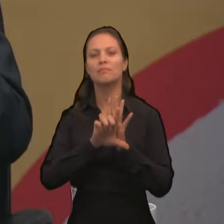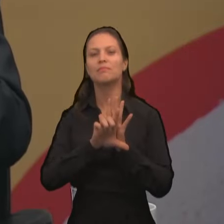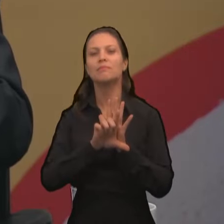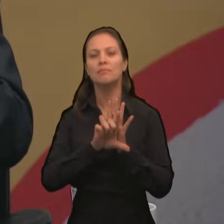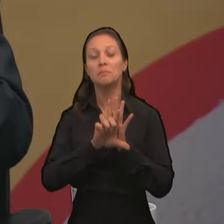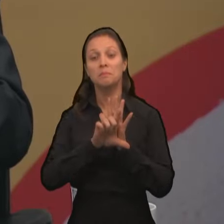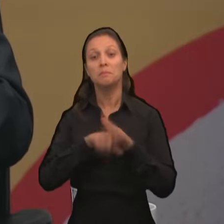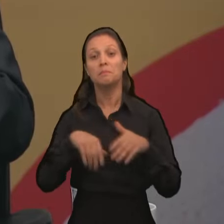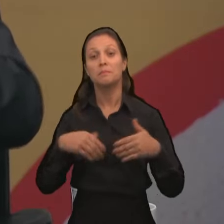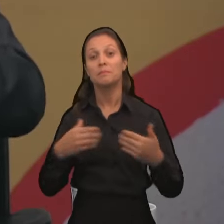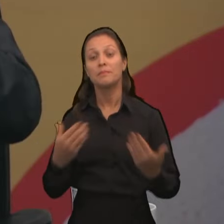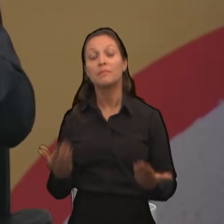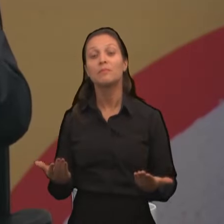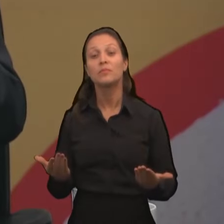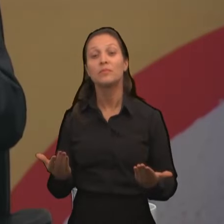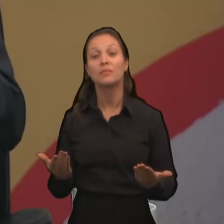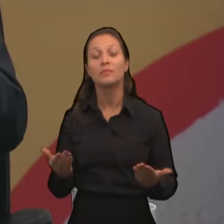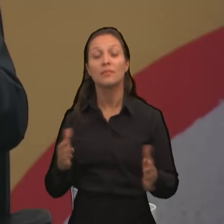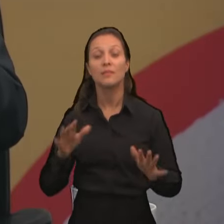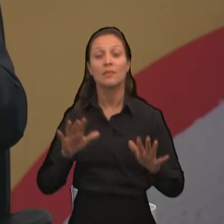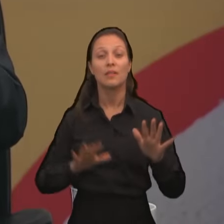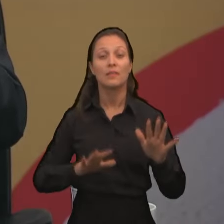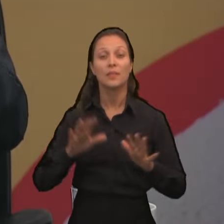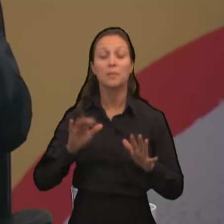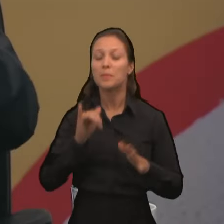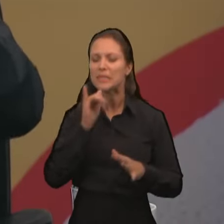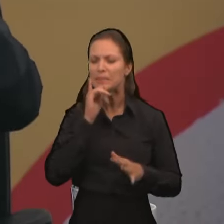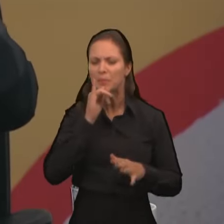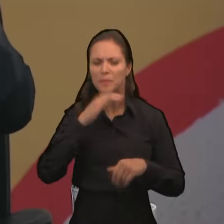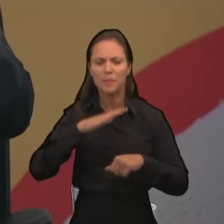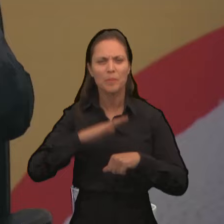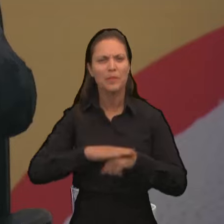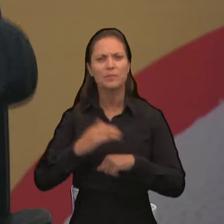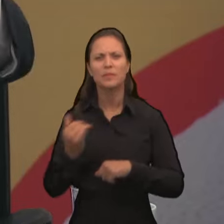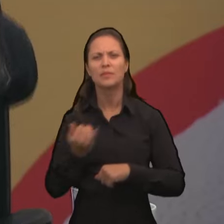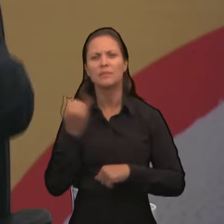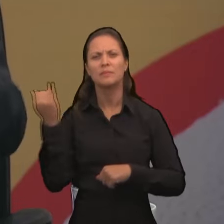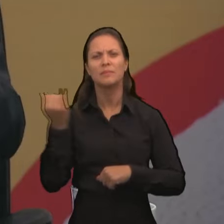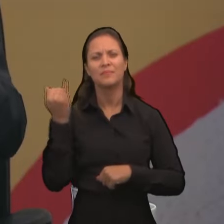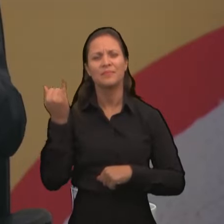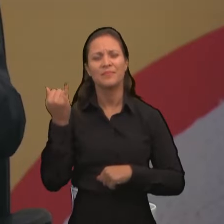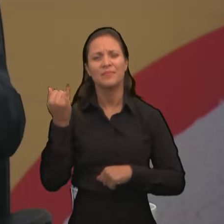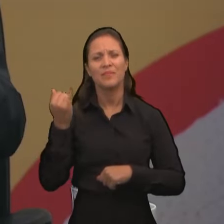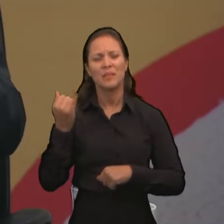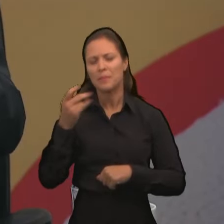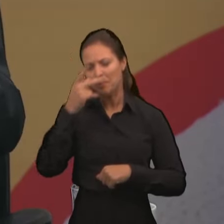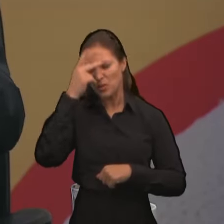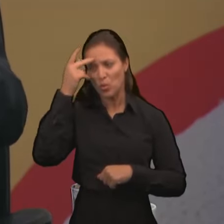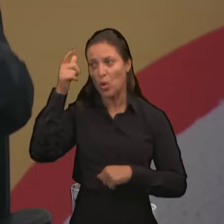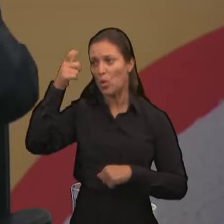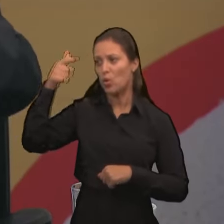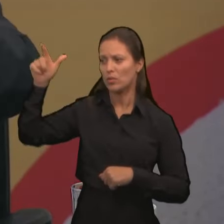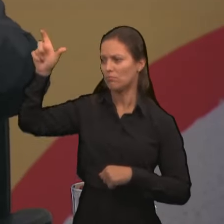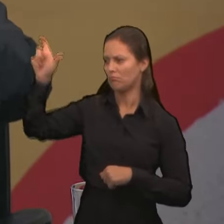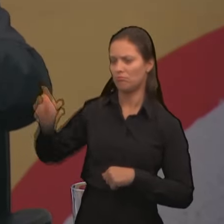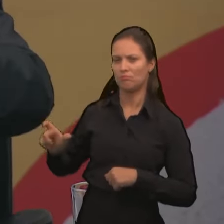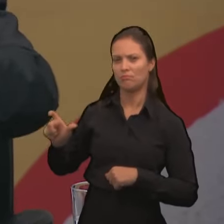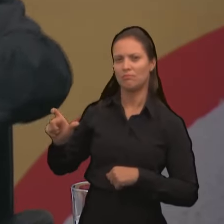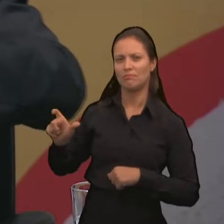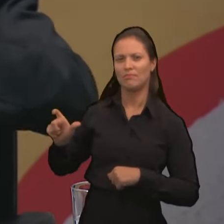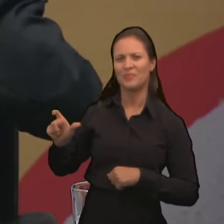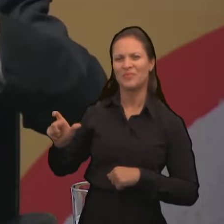que es posible. A partir del momento en que las decisiones más importantes de nuestras vidas las podemos tomar fuera